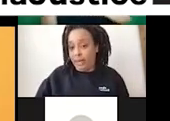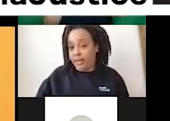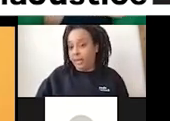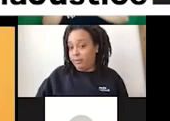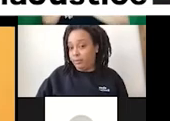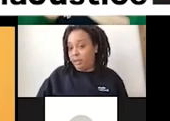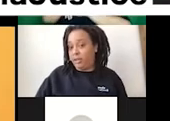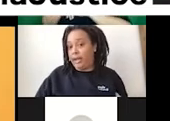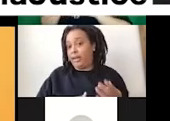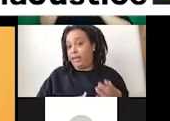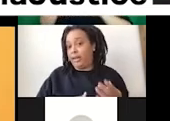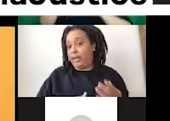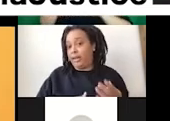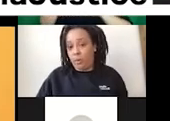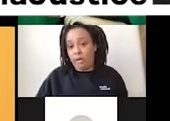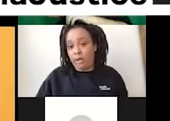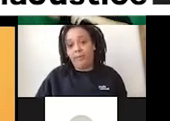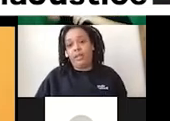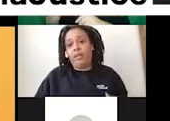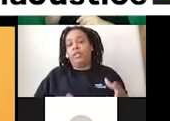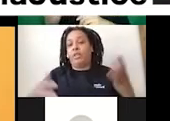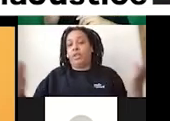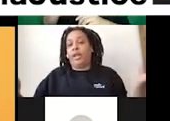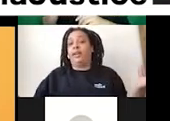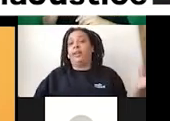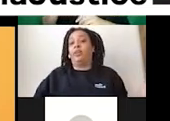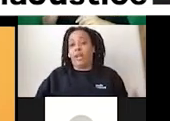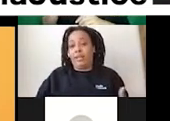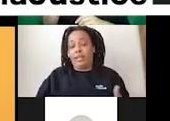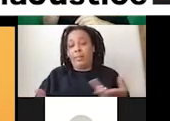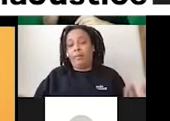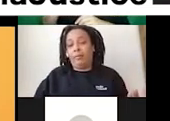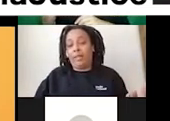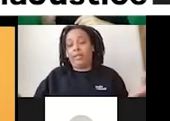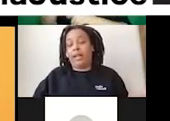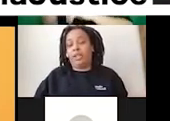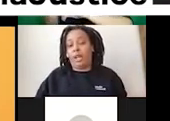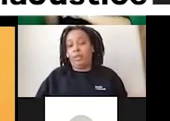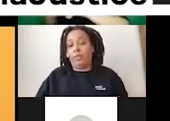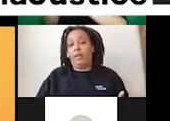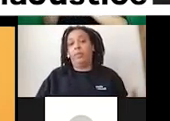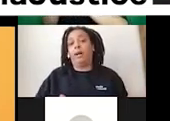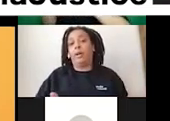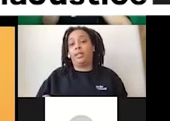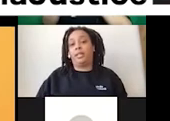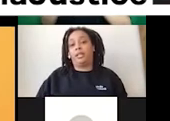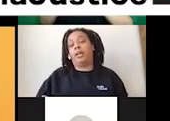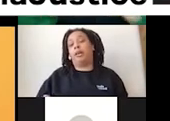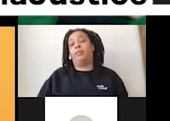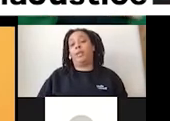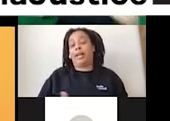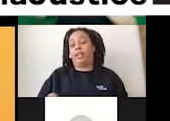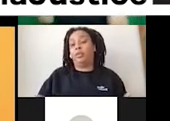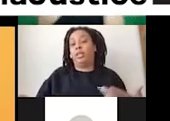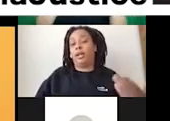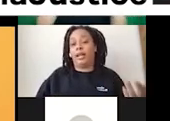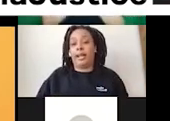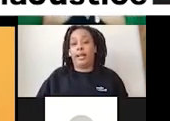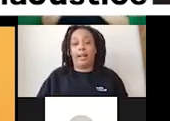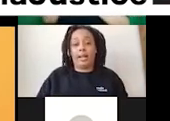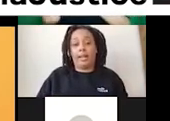panteras negras habían sido asesinadas y el fbi quería implicar a ios work